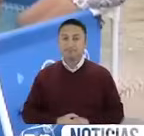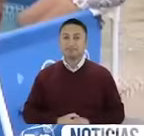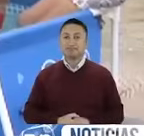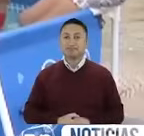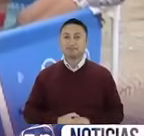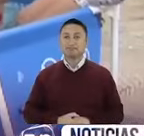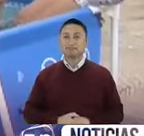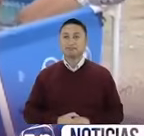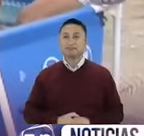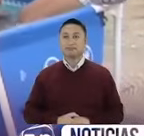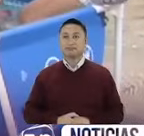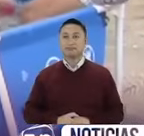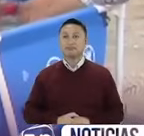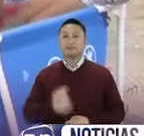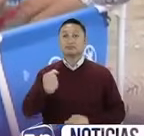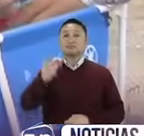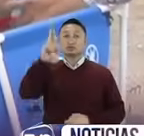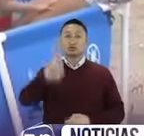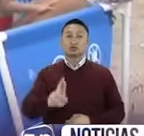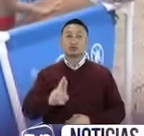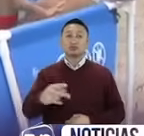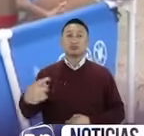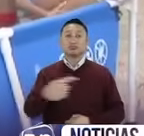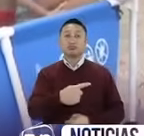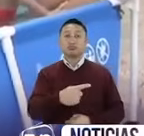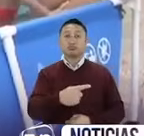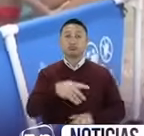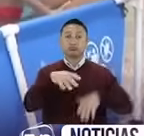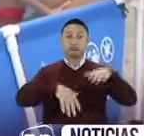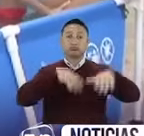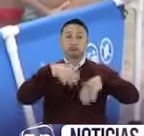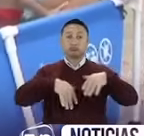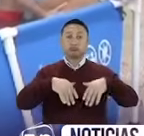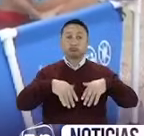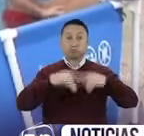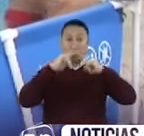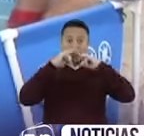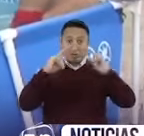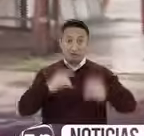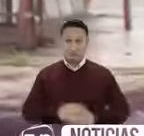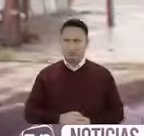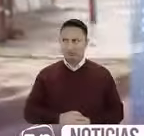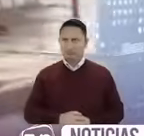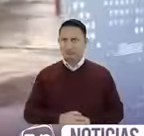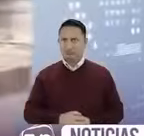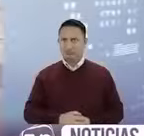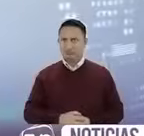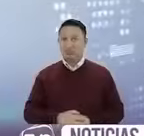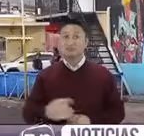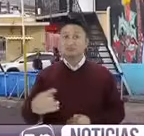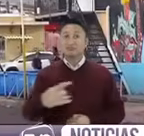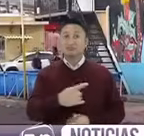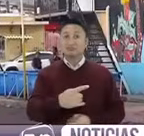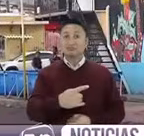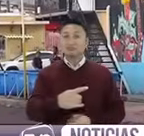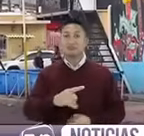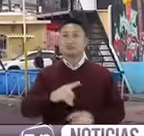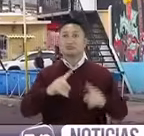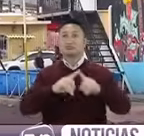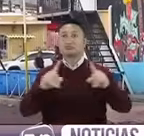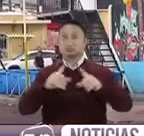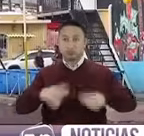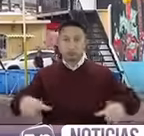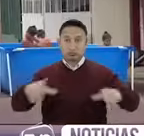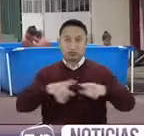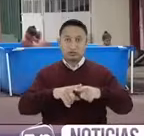En el suburbio, la piscina armable no es un lujo de pocos. Están por Pancho Segura, Sedalana, la